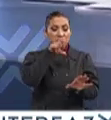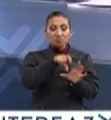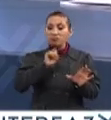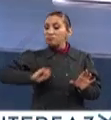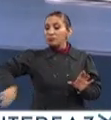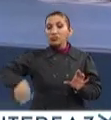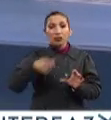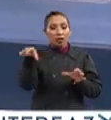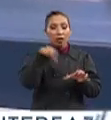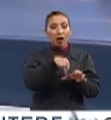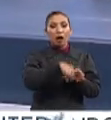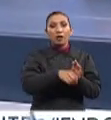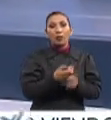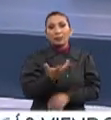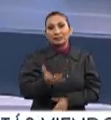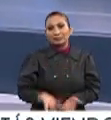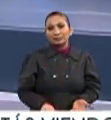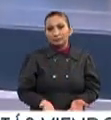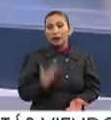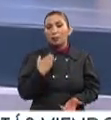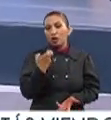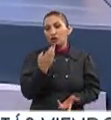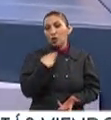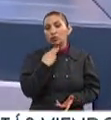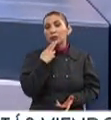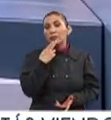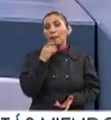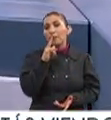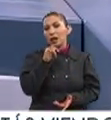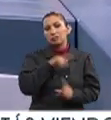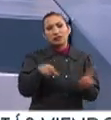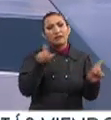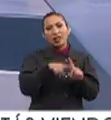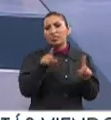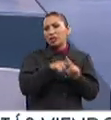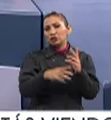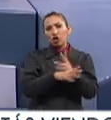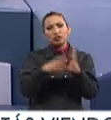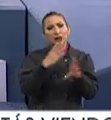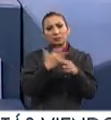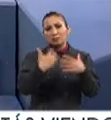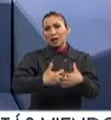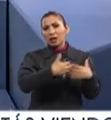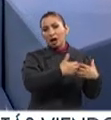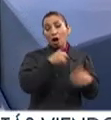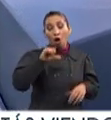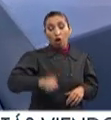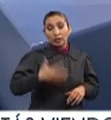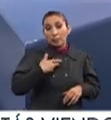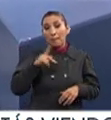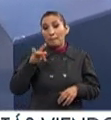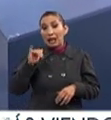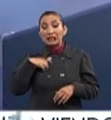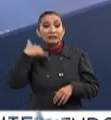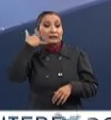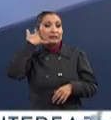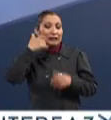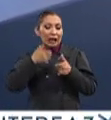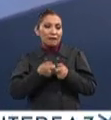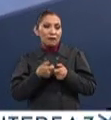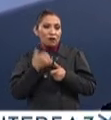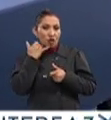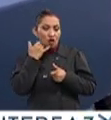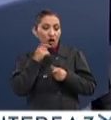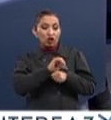importante. Claro. En nuestra vida pues tenemos la utilización de pilas en muchísimos aparatos. Hoy tenemos las pilas de celular y